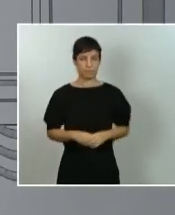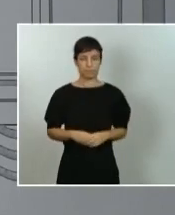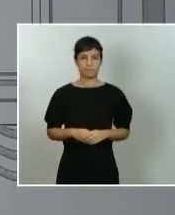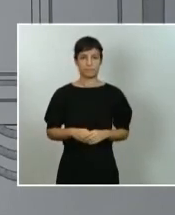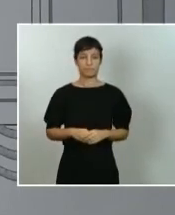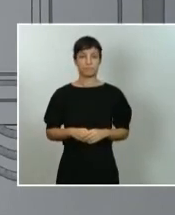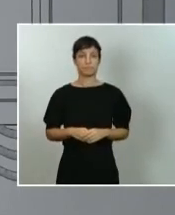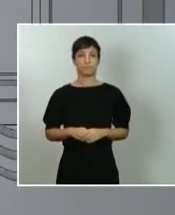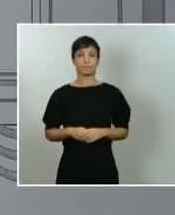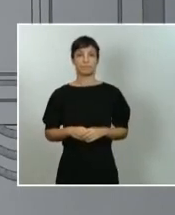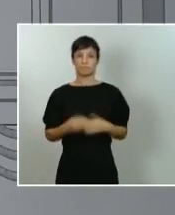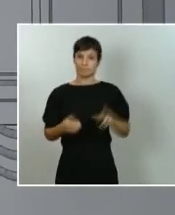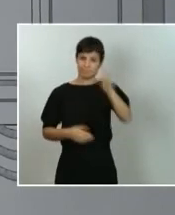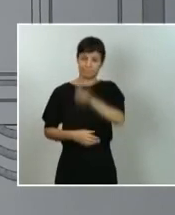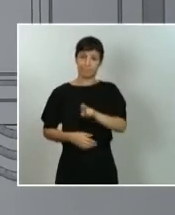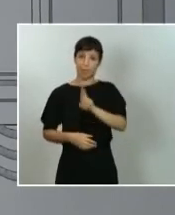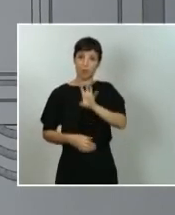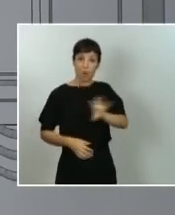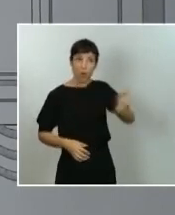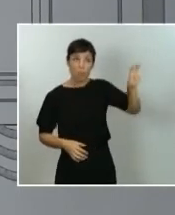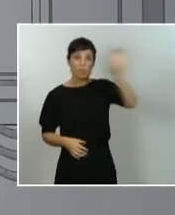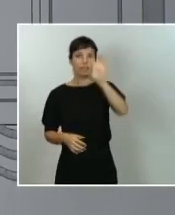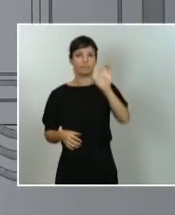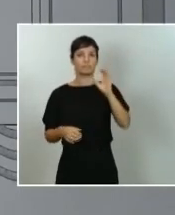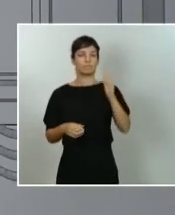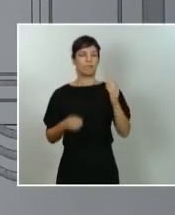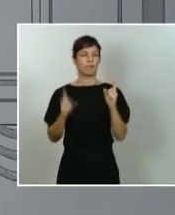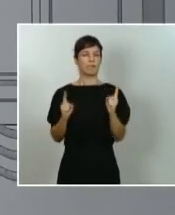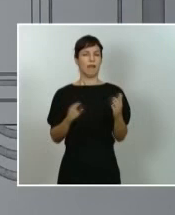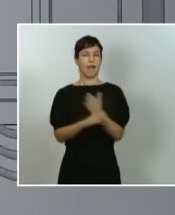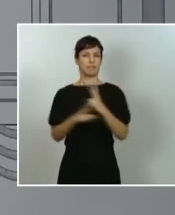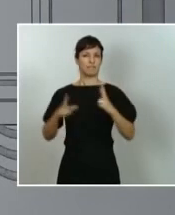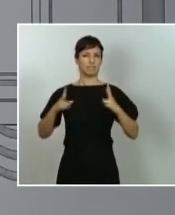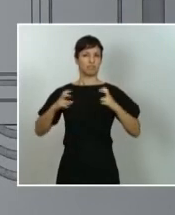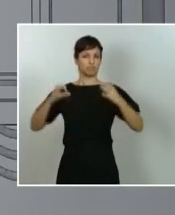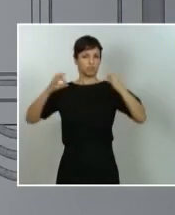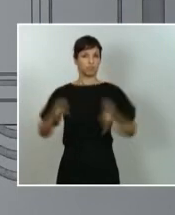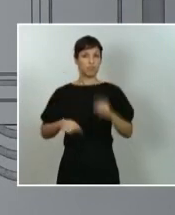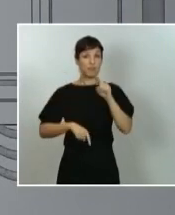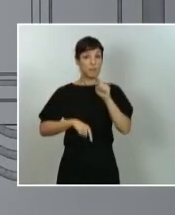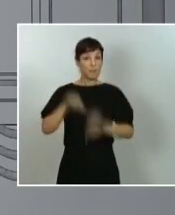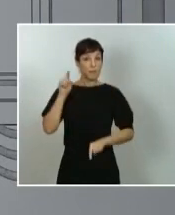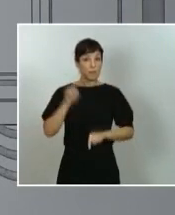pues hacer aislamiento, pero también se hace de una manera muy light a veces, ¿no?